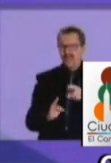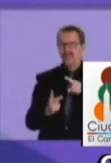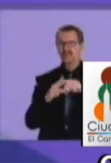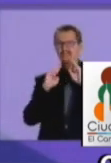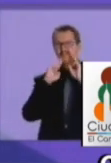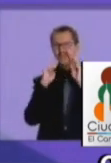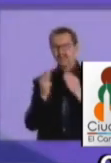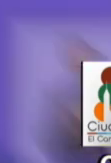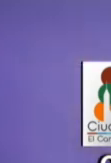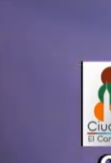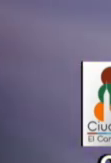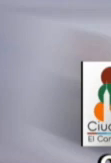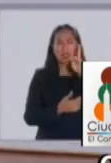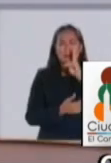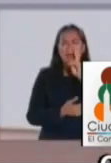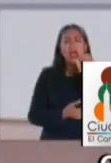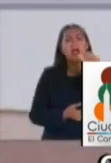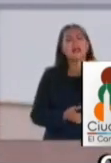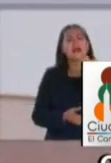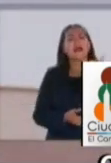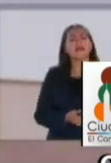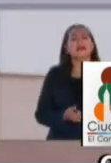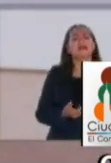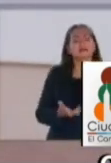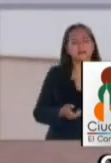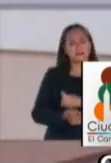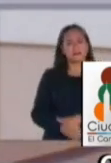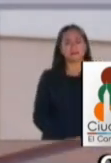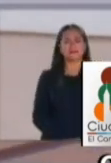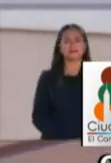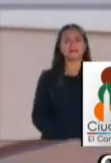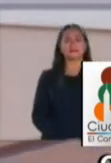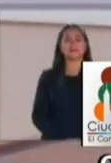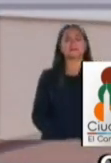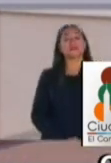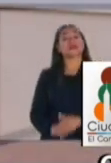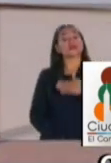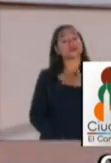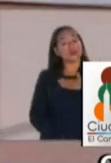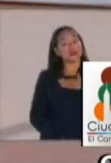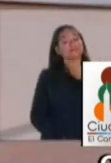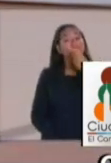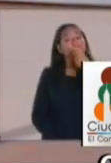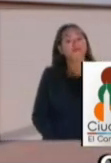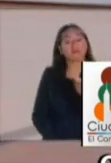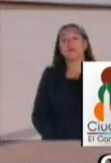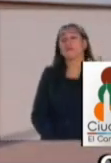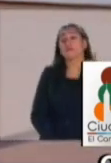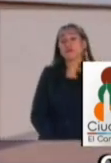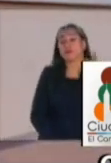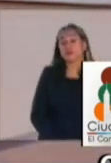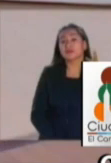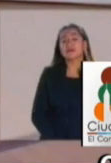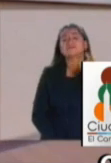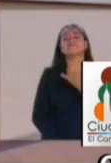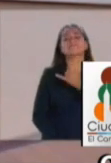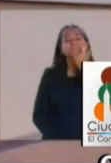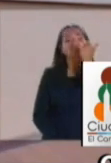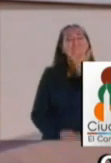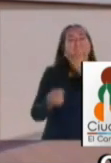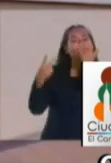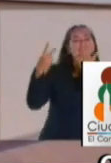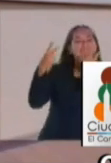abiertos, su mero mole. Ricardo Anaya es una mala copia de aquel Diego que tundió a Zedillo y